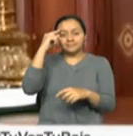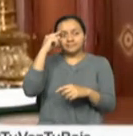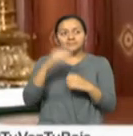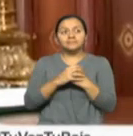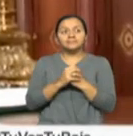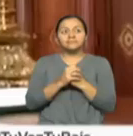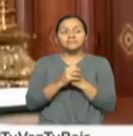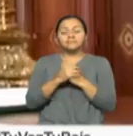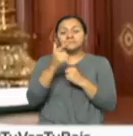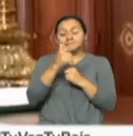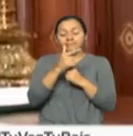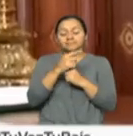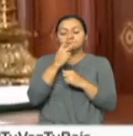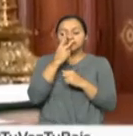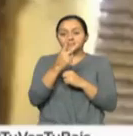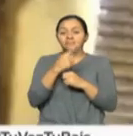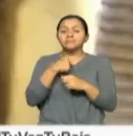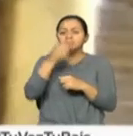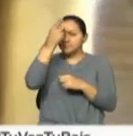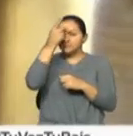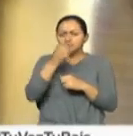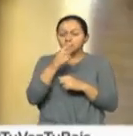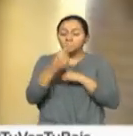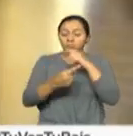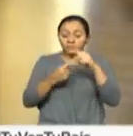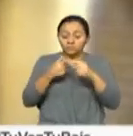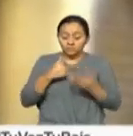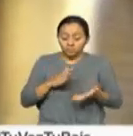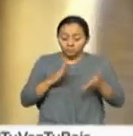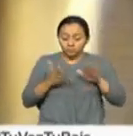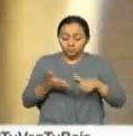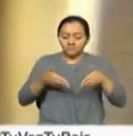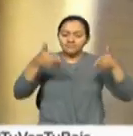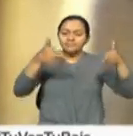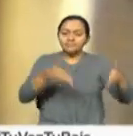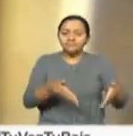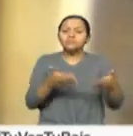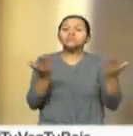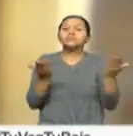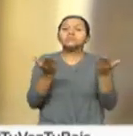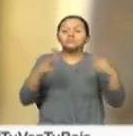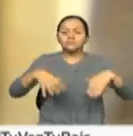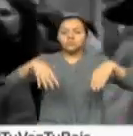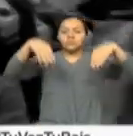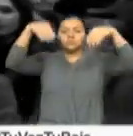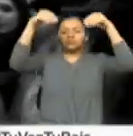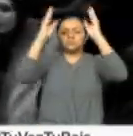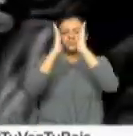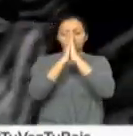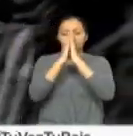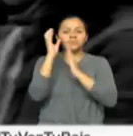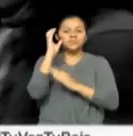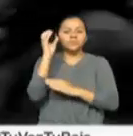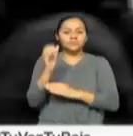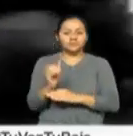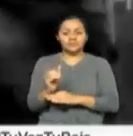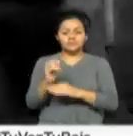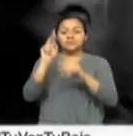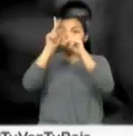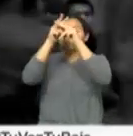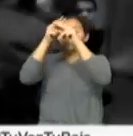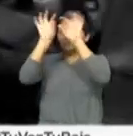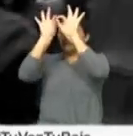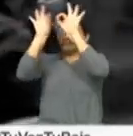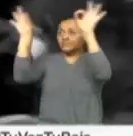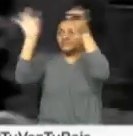El prelado decía que su voluntad es que cuando muera le entierren en la cripta de la Catedral de Cuenca y pidió que en la lápida de su tumba se